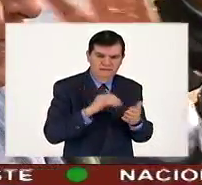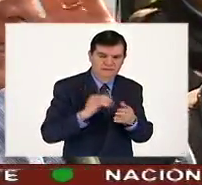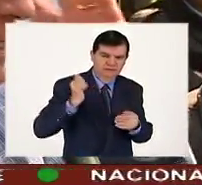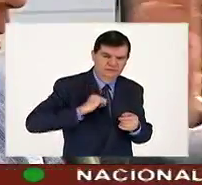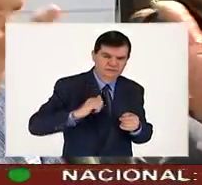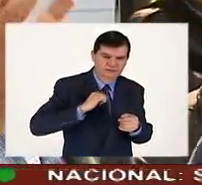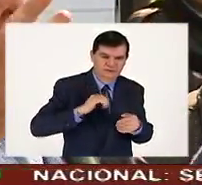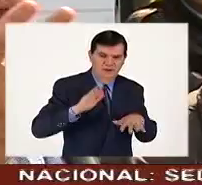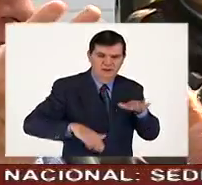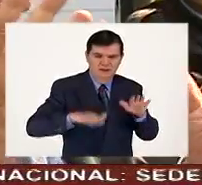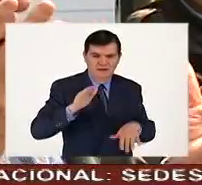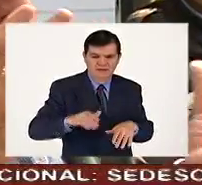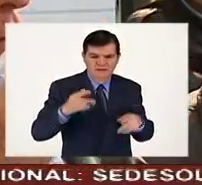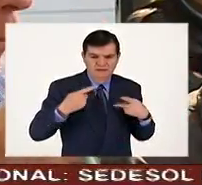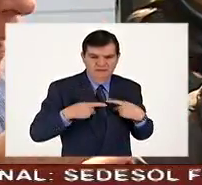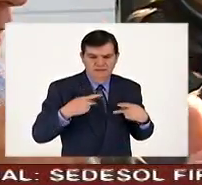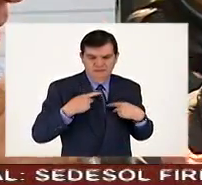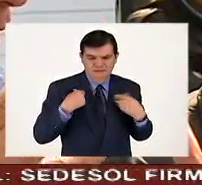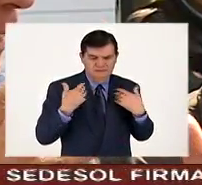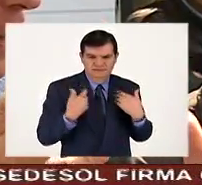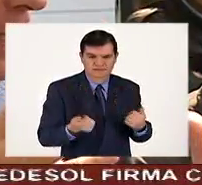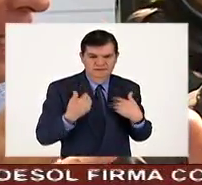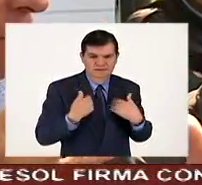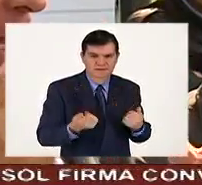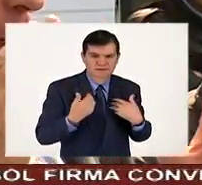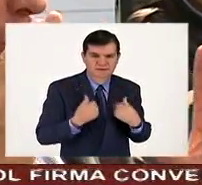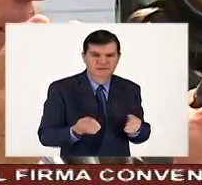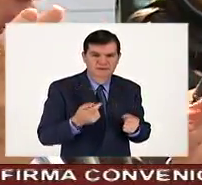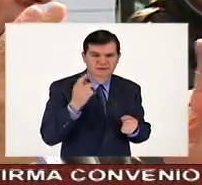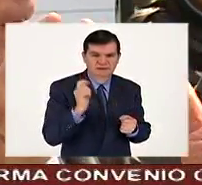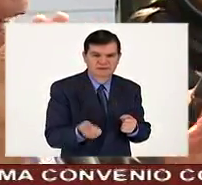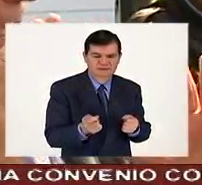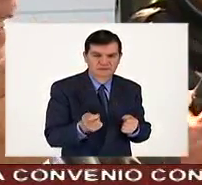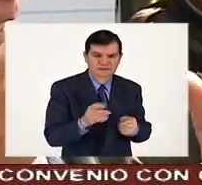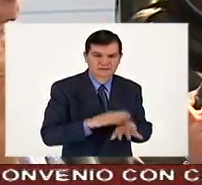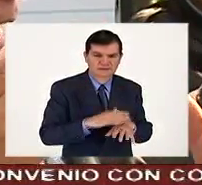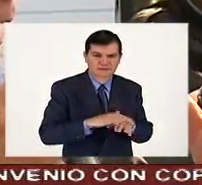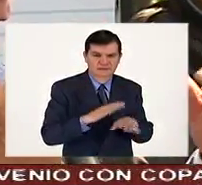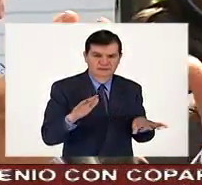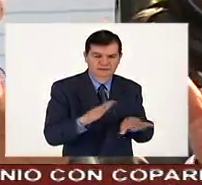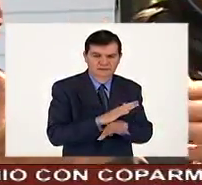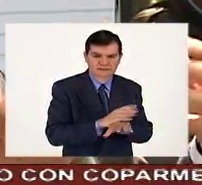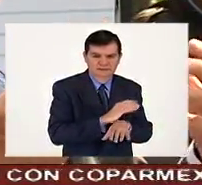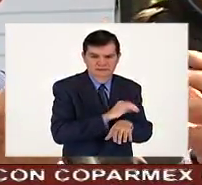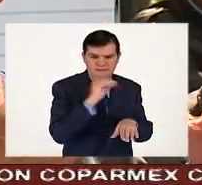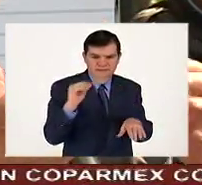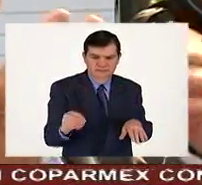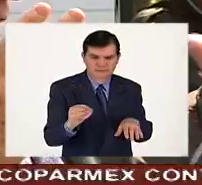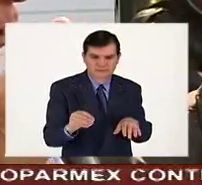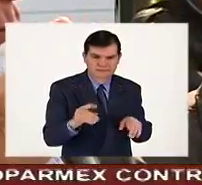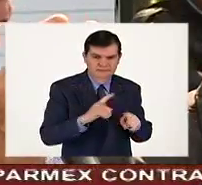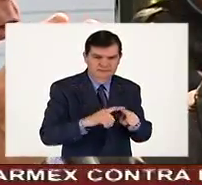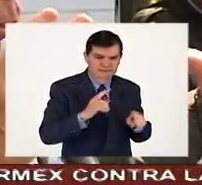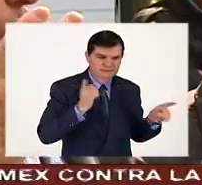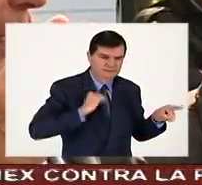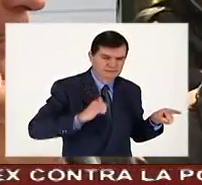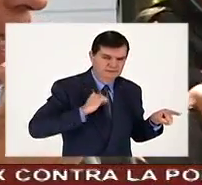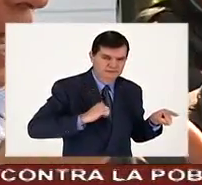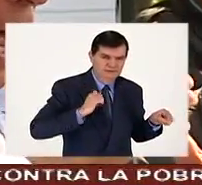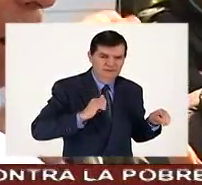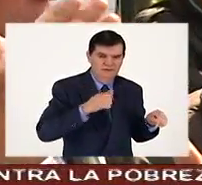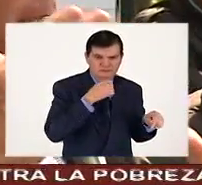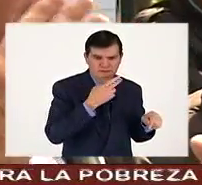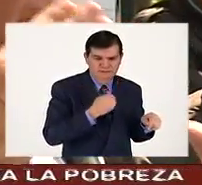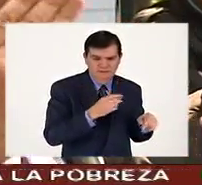antigua. A veces la gente no comprende exactamente lo que significa transitar de una señal antigua,